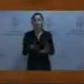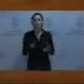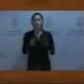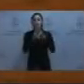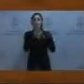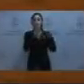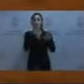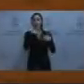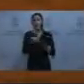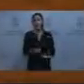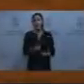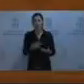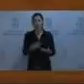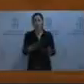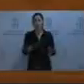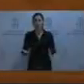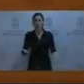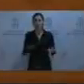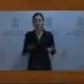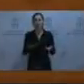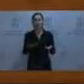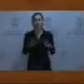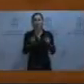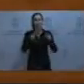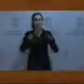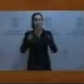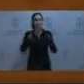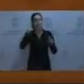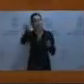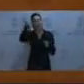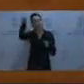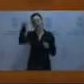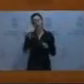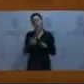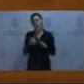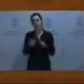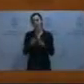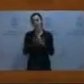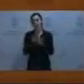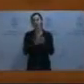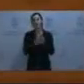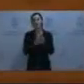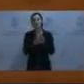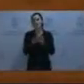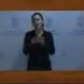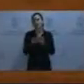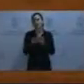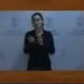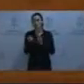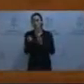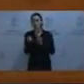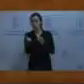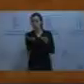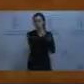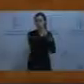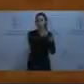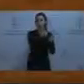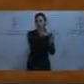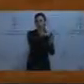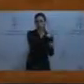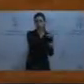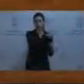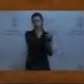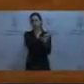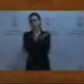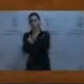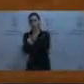muchas cuestiones de posición política, ¿no?, de ideología que podamos esgrimir unos contra otros, que plantear. No, este no es un asunto